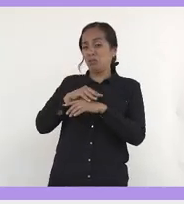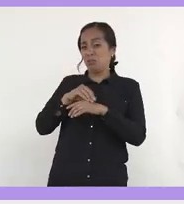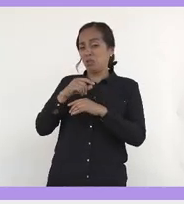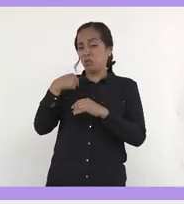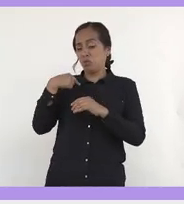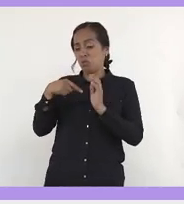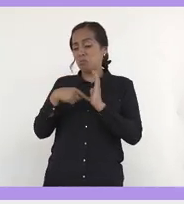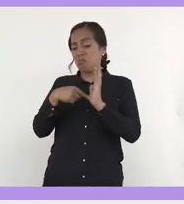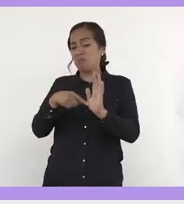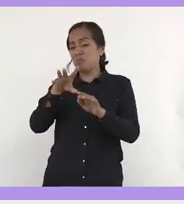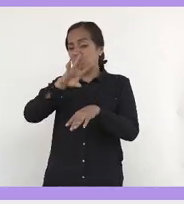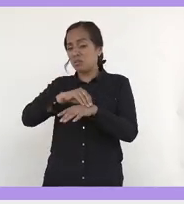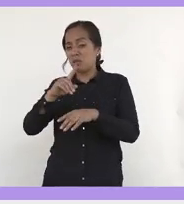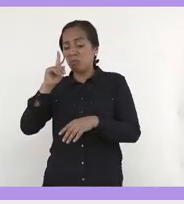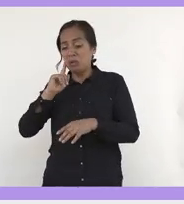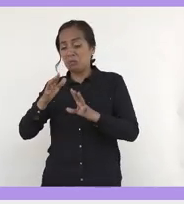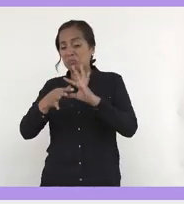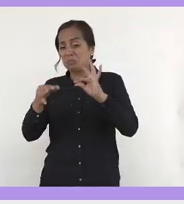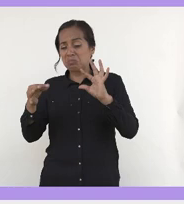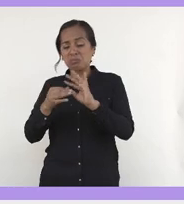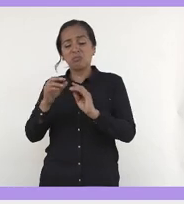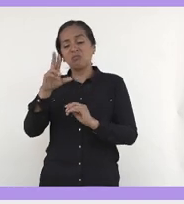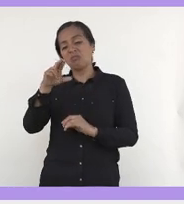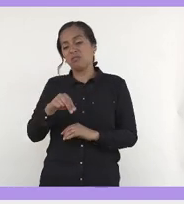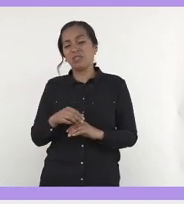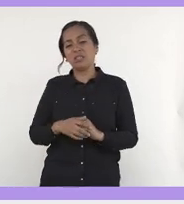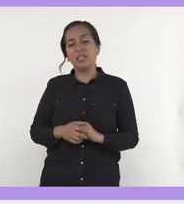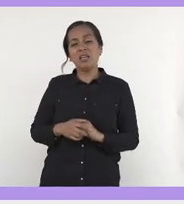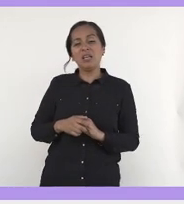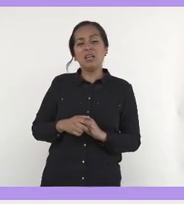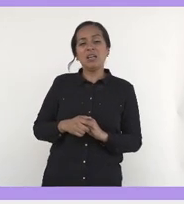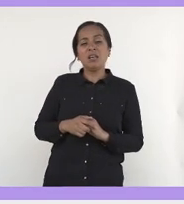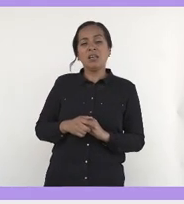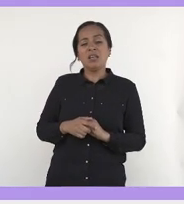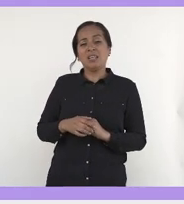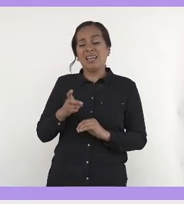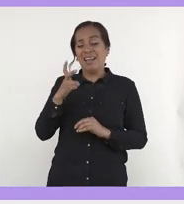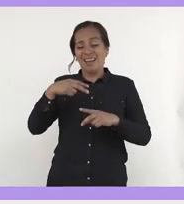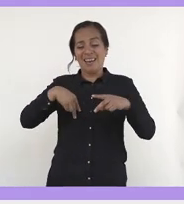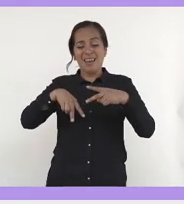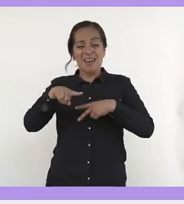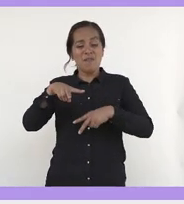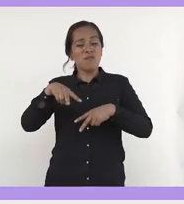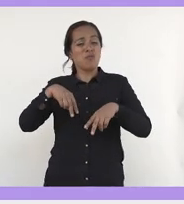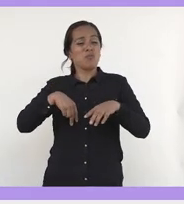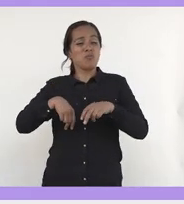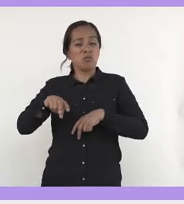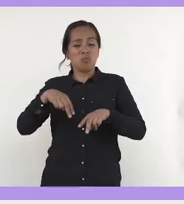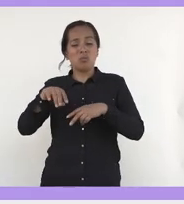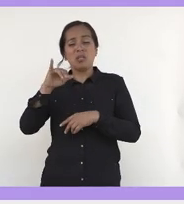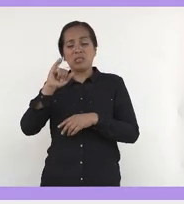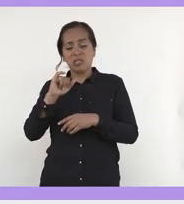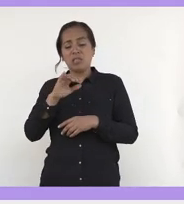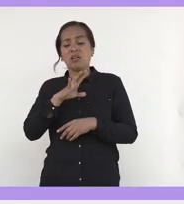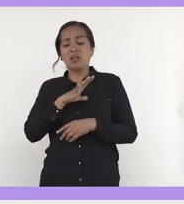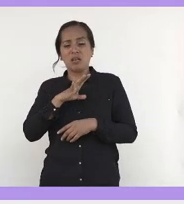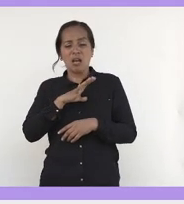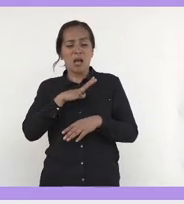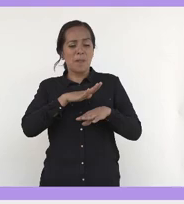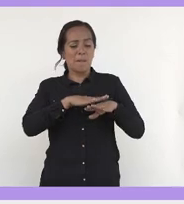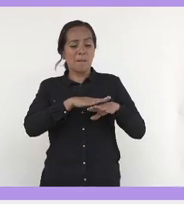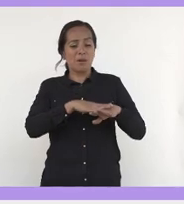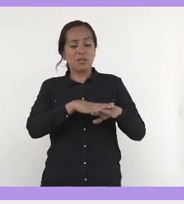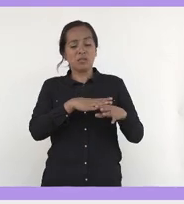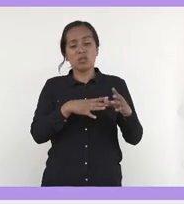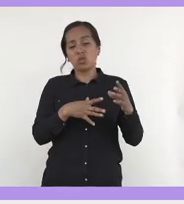expuestos y bueno si si vemos pues en el fútbol obviamente siguen habiendo más hombres